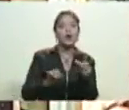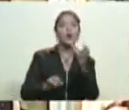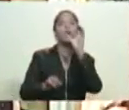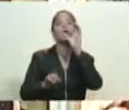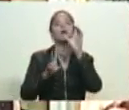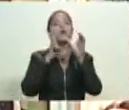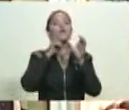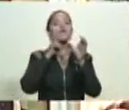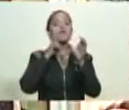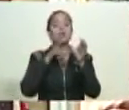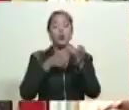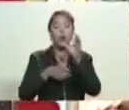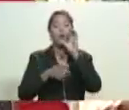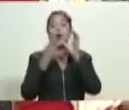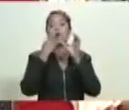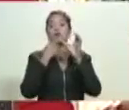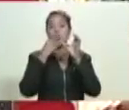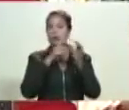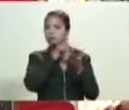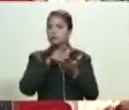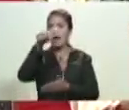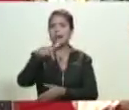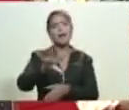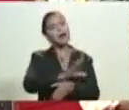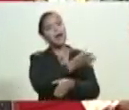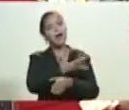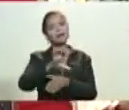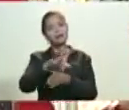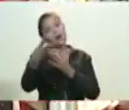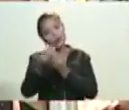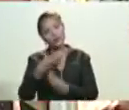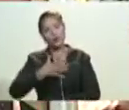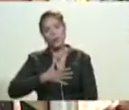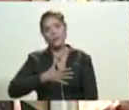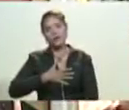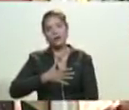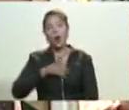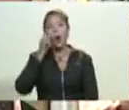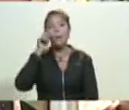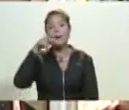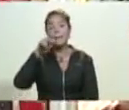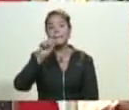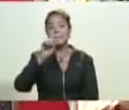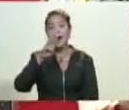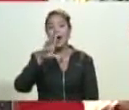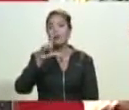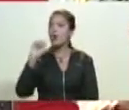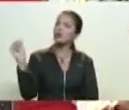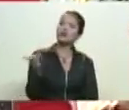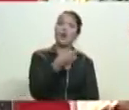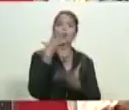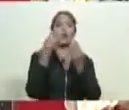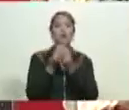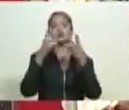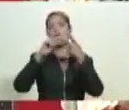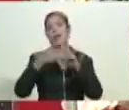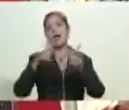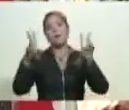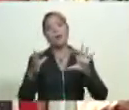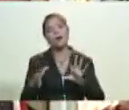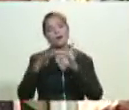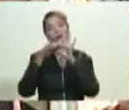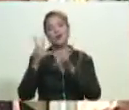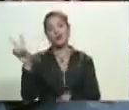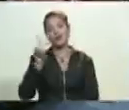rojo. Yo vine aquí a cantar y para que cantes conmigo, Pablo Neruda. Cantemos todos a la paz y a la unión